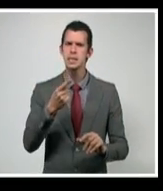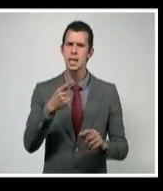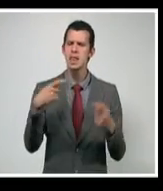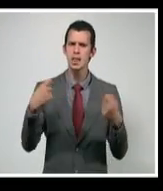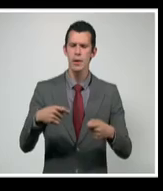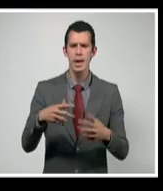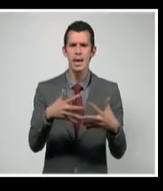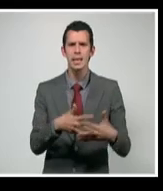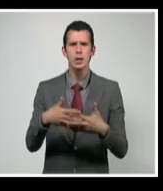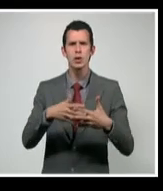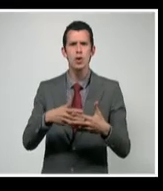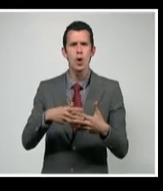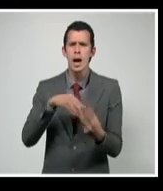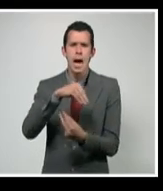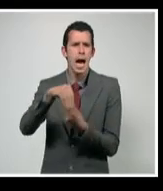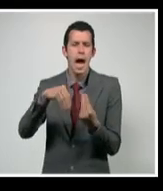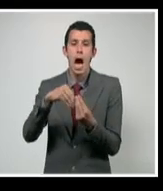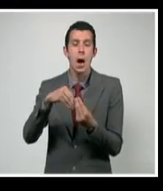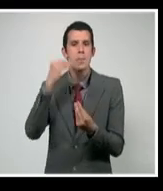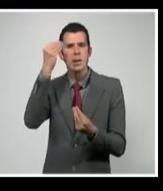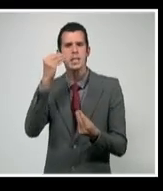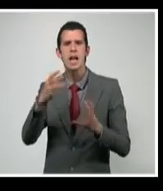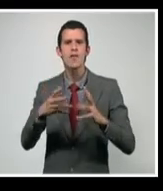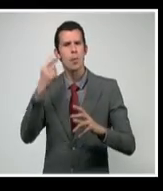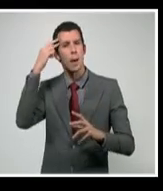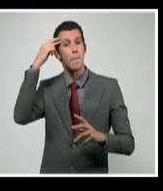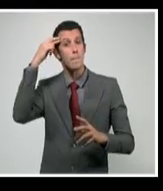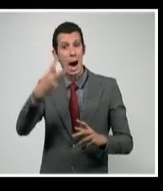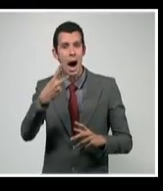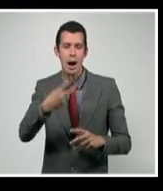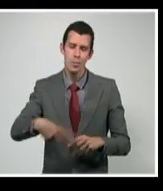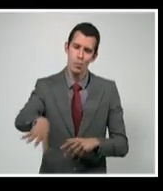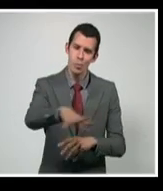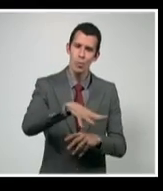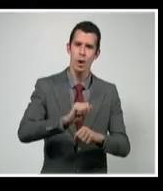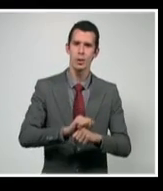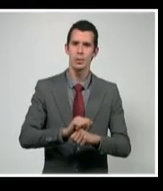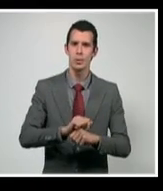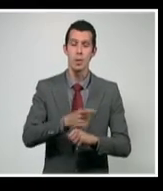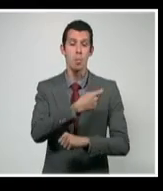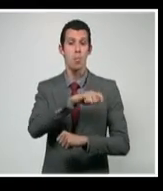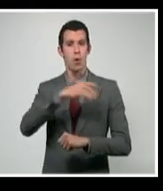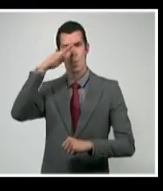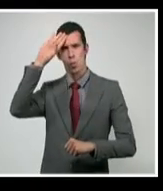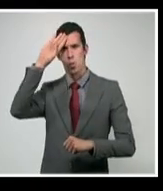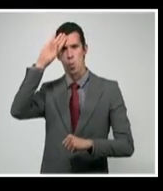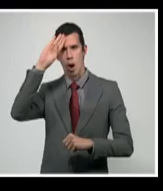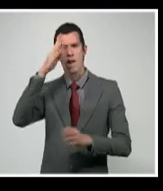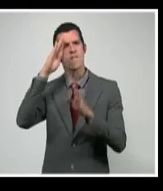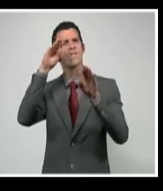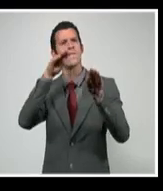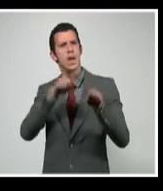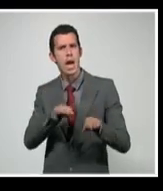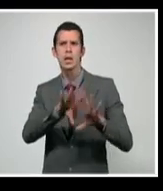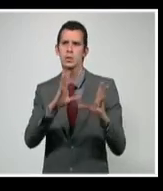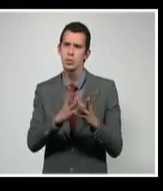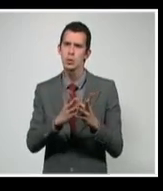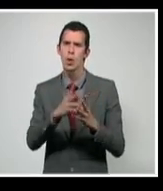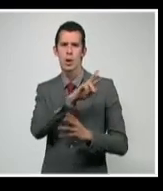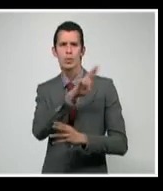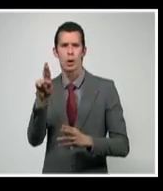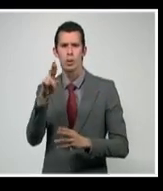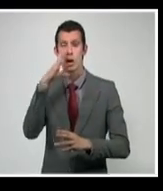Necesitaban construir en Cuba una masa crítica de personas que no creyeran en la revolución. Y nada más valioso que el arte, nada más valioso que la cultura, para